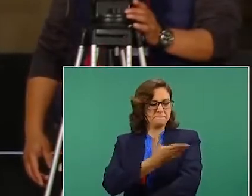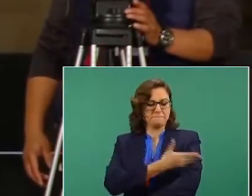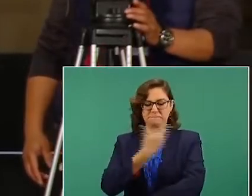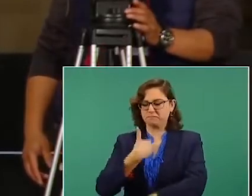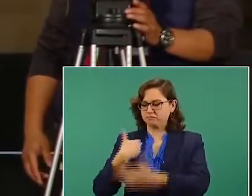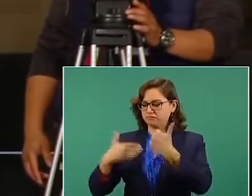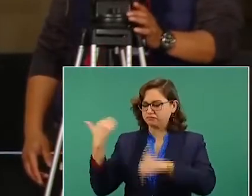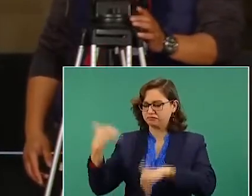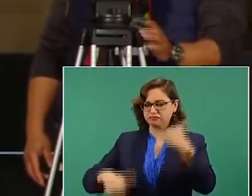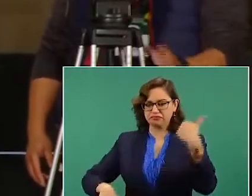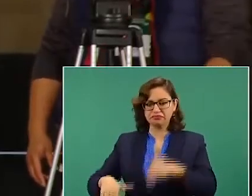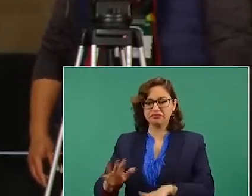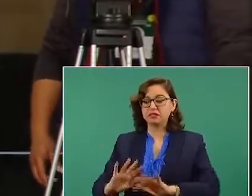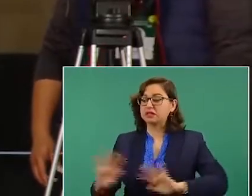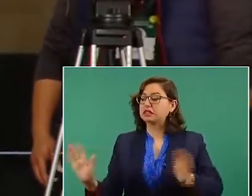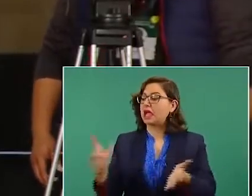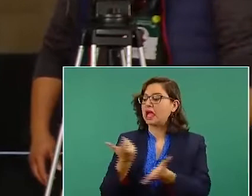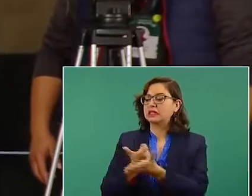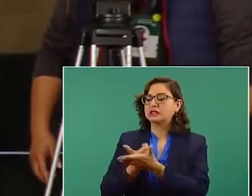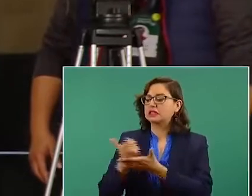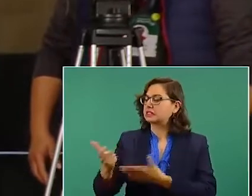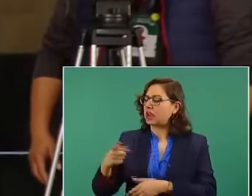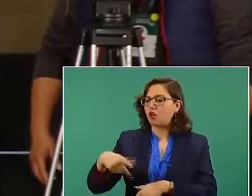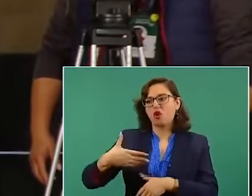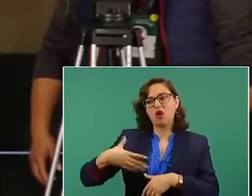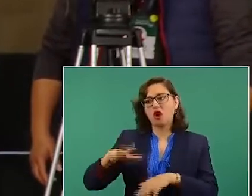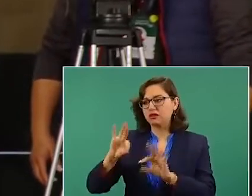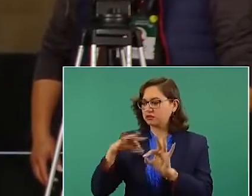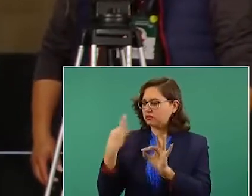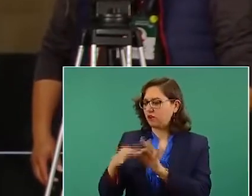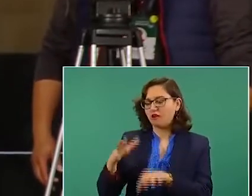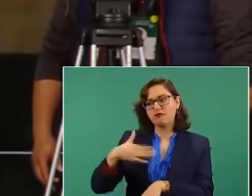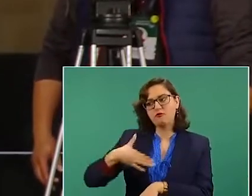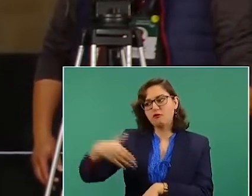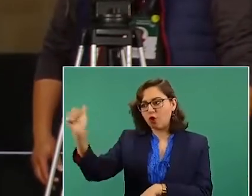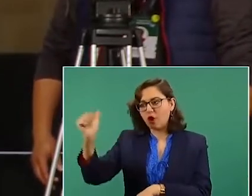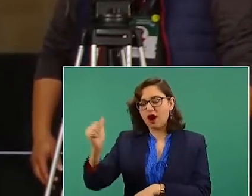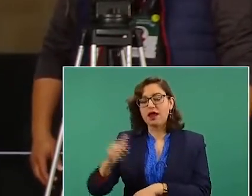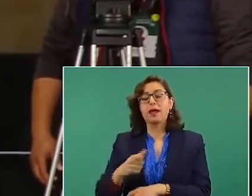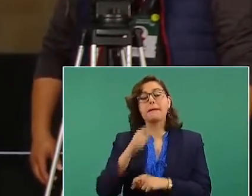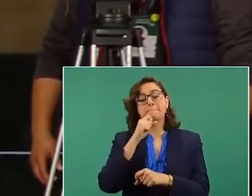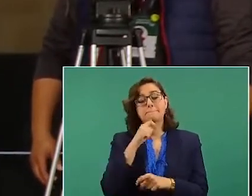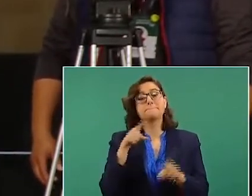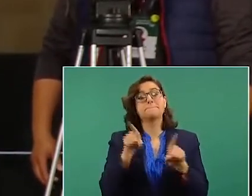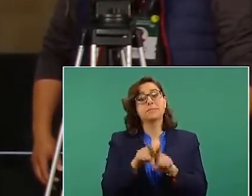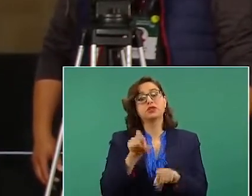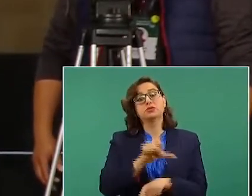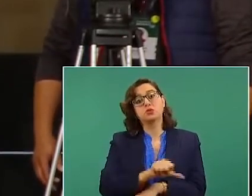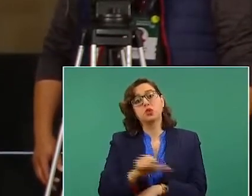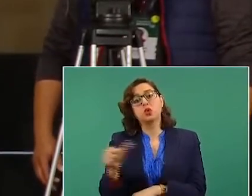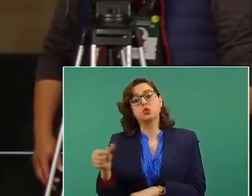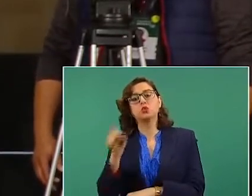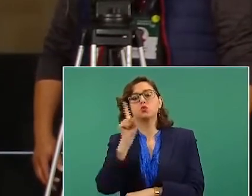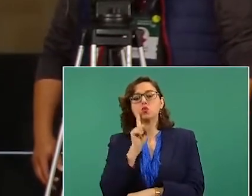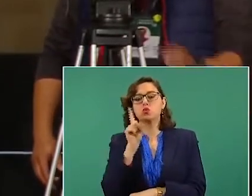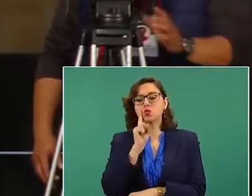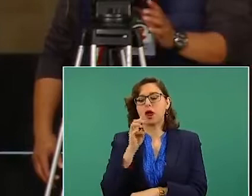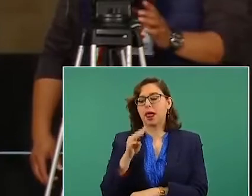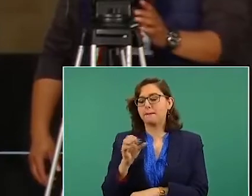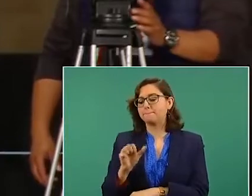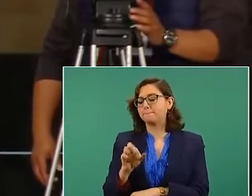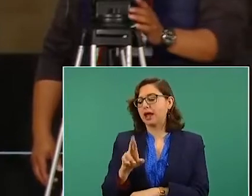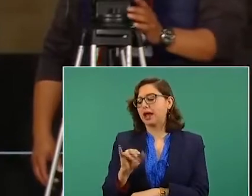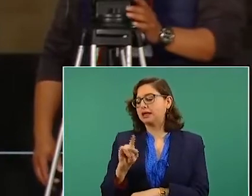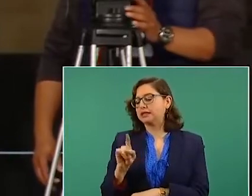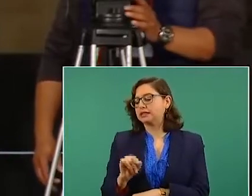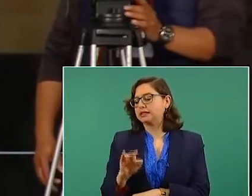conformara con el dinero y se fuera. Este asunto me recuerda también el de Marisela Barragán, una persona que a pesar de